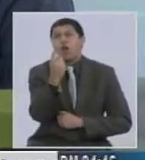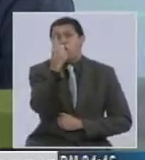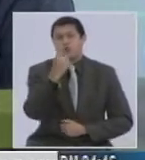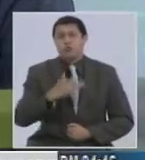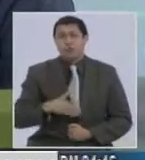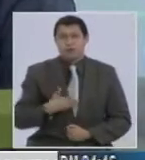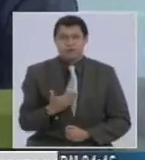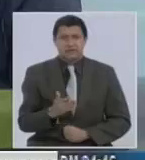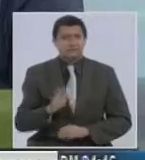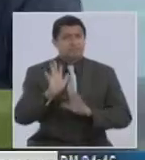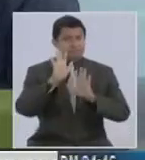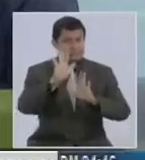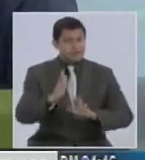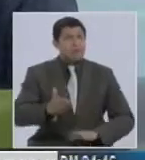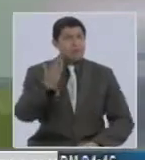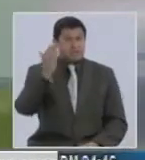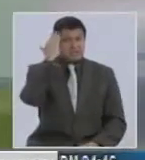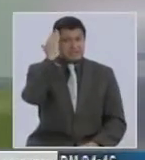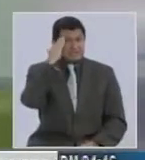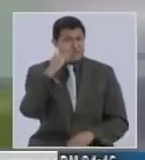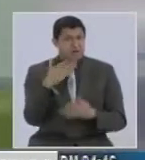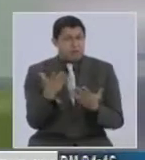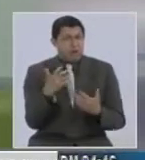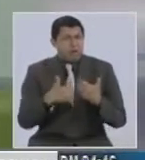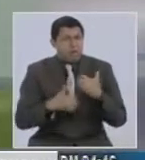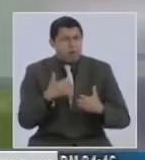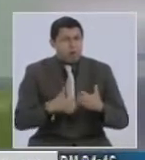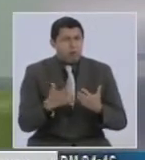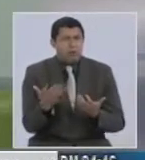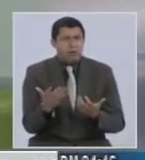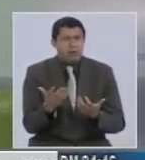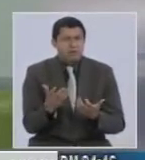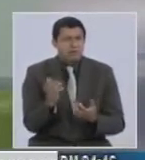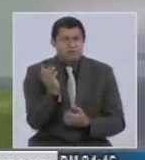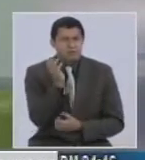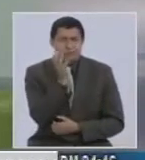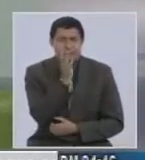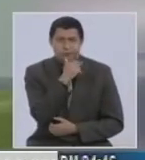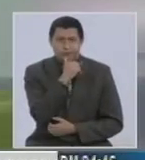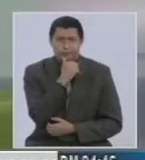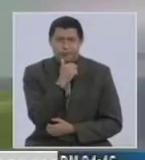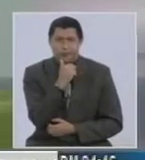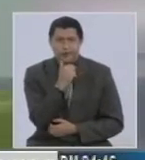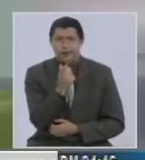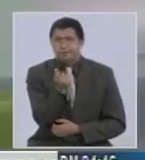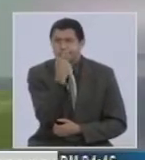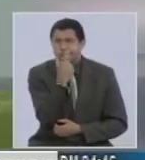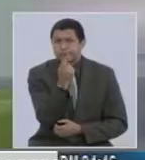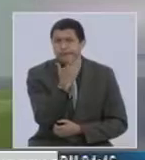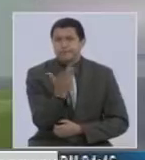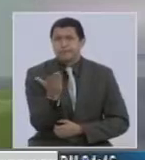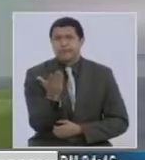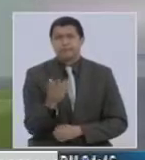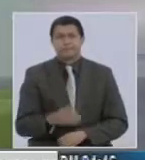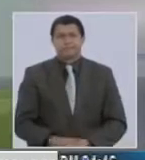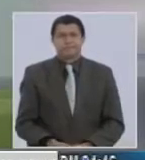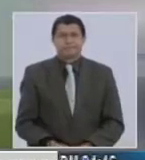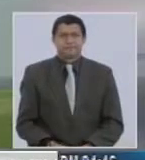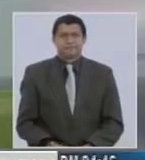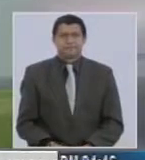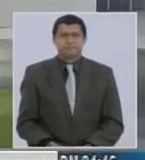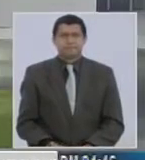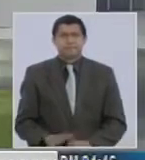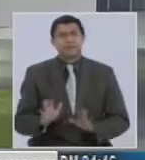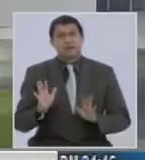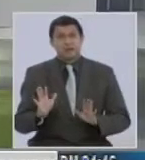alternativa. Es importante saber cuáles son las complicaciones de no suministrar el tratamiento. ¿Qué pasa con los pacientes?